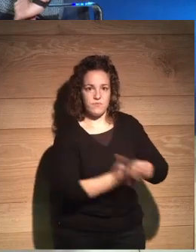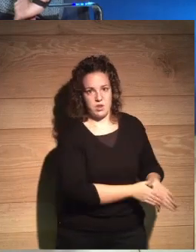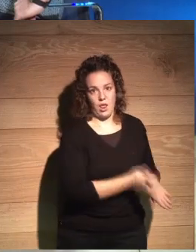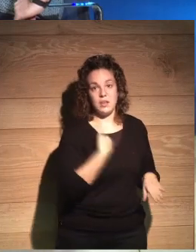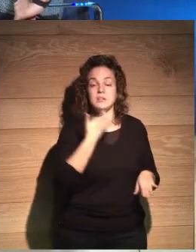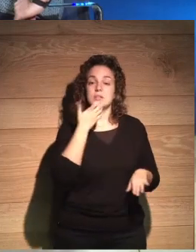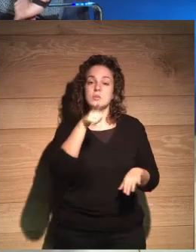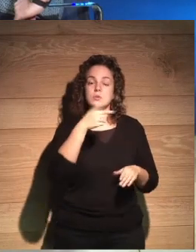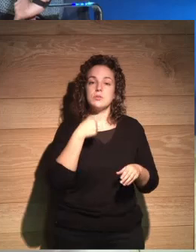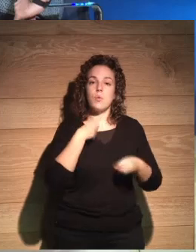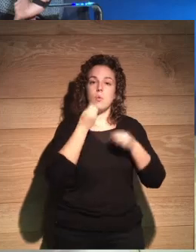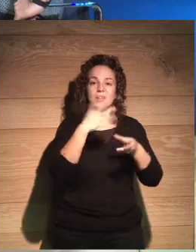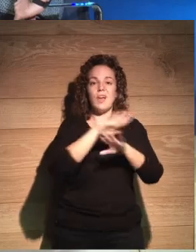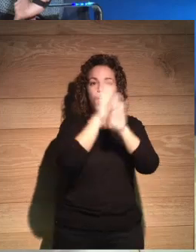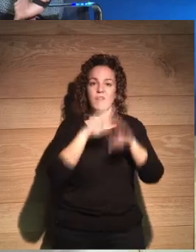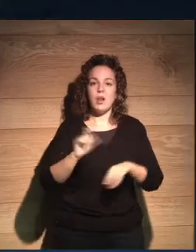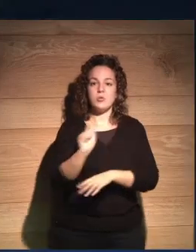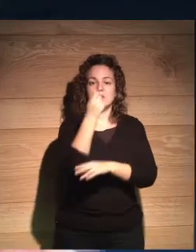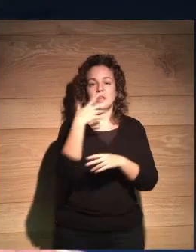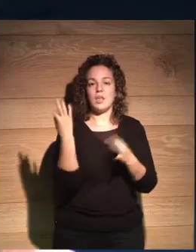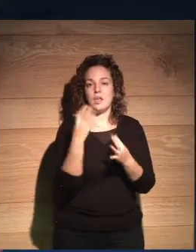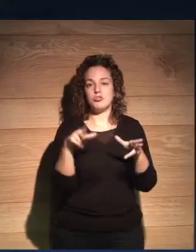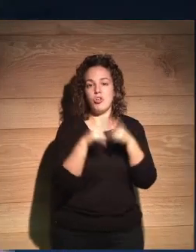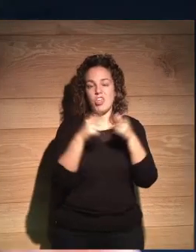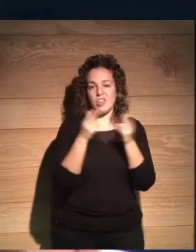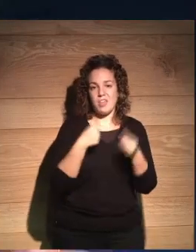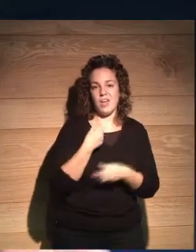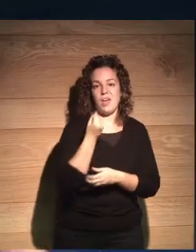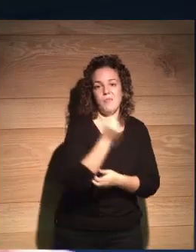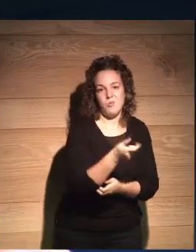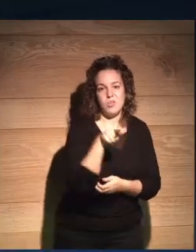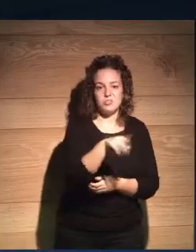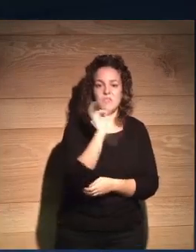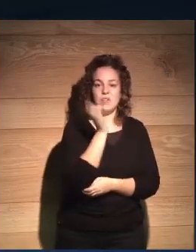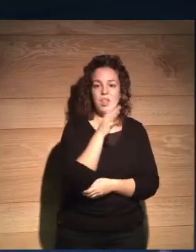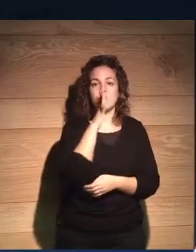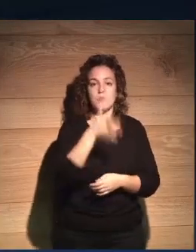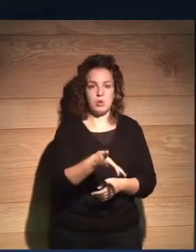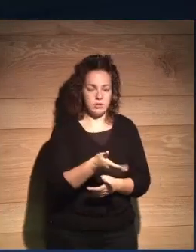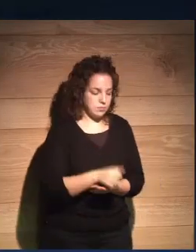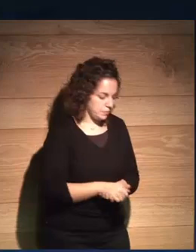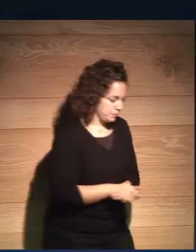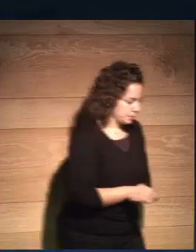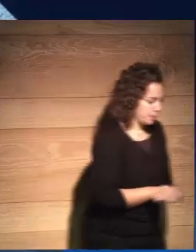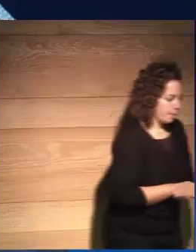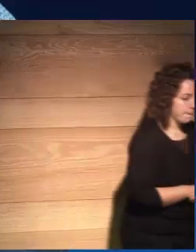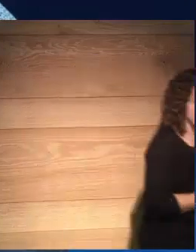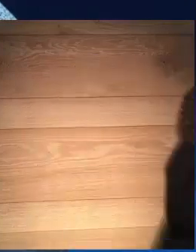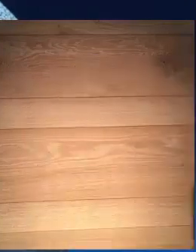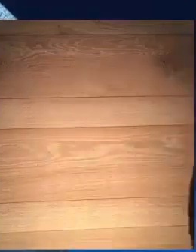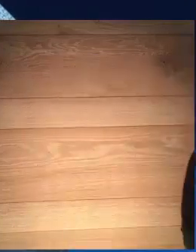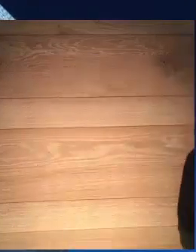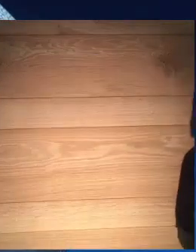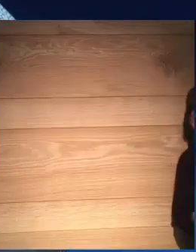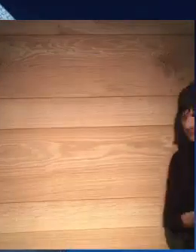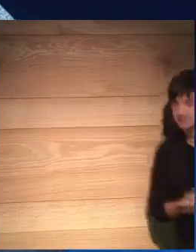vas a lograr que la sociedad apoye cuando tú dices, no, esto es verdad por esto, o esto es a día de hoy lo que sale. ¿Qué pasó al final con el mosquito tigre que te